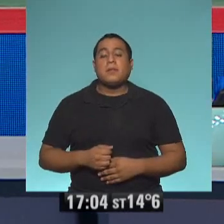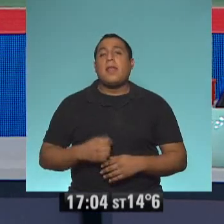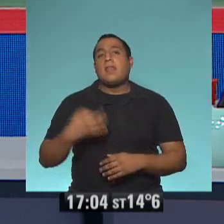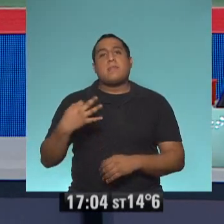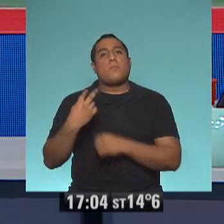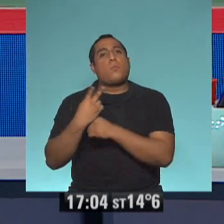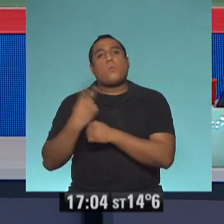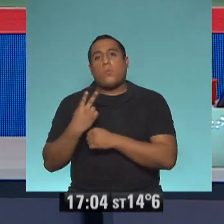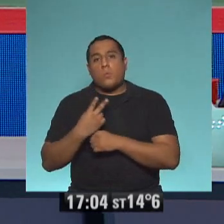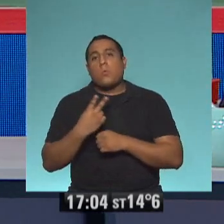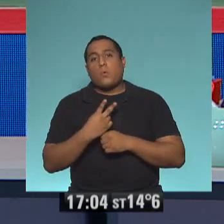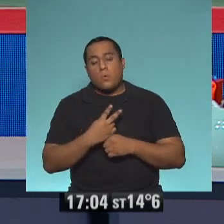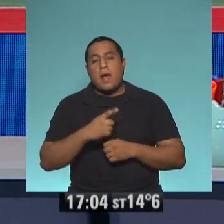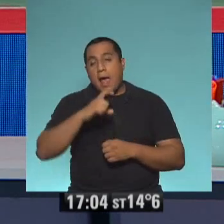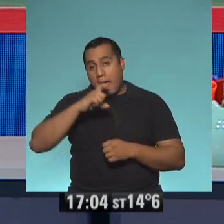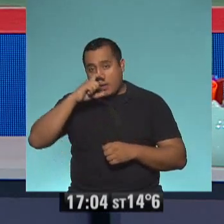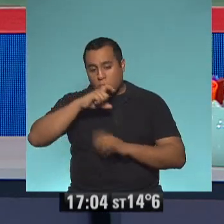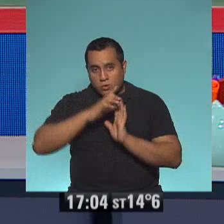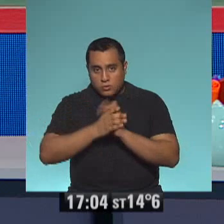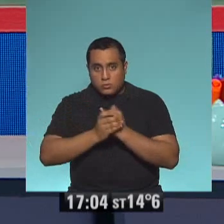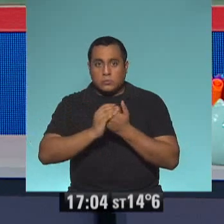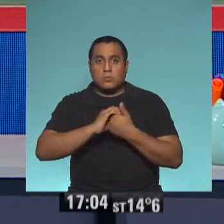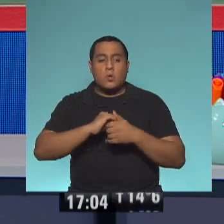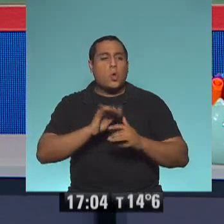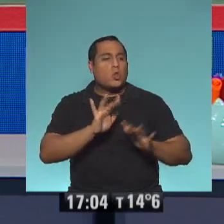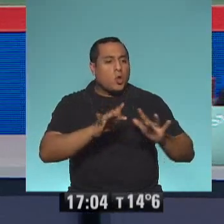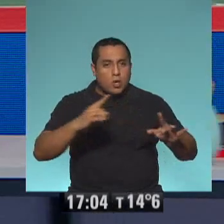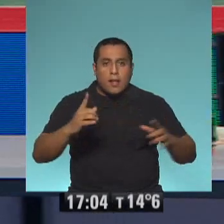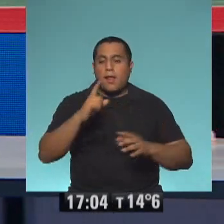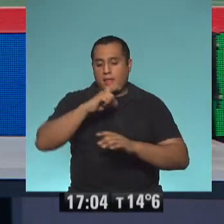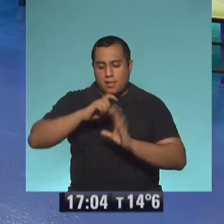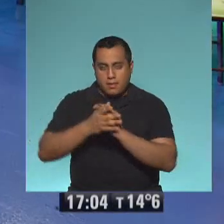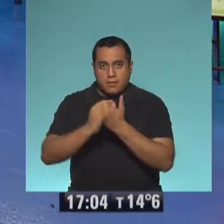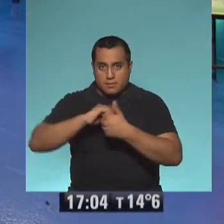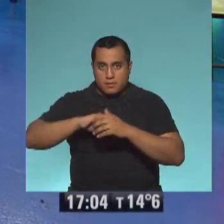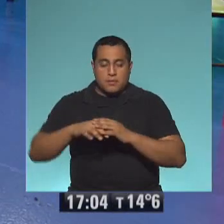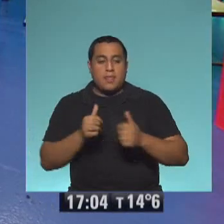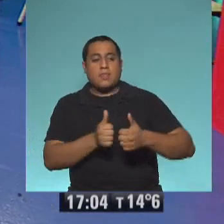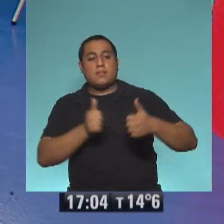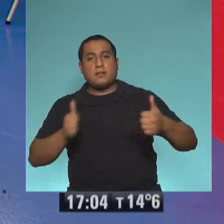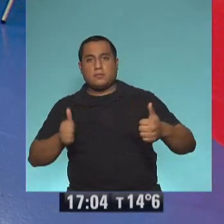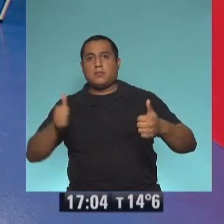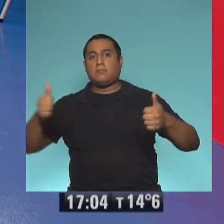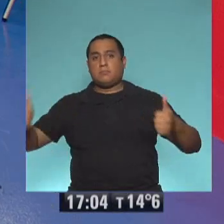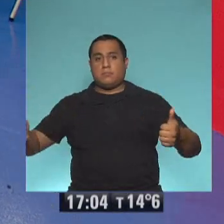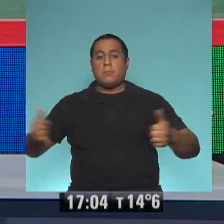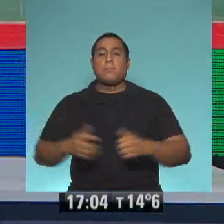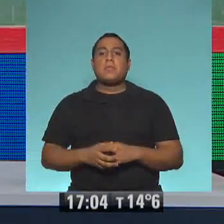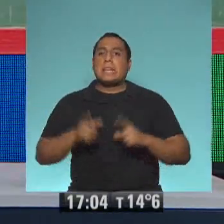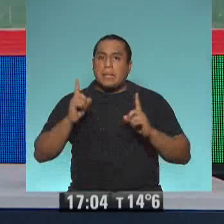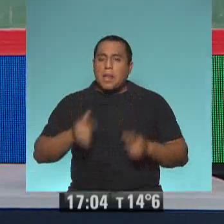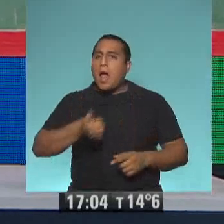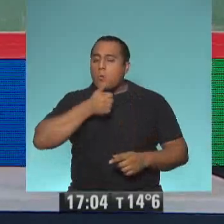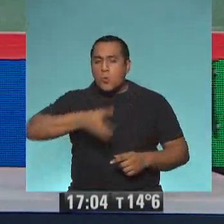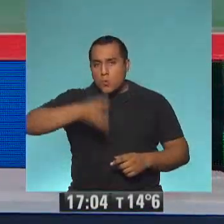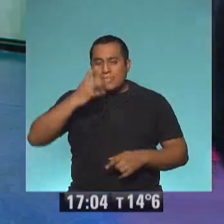cuidar y no tenemos que poner con el gel y siempre que tocamos algo y mantener el distanciamiento e hidratarnos novia hidratamos